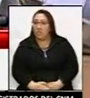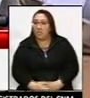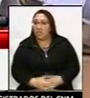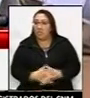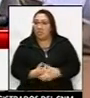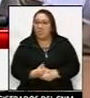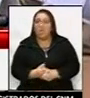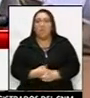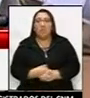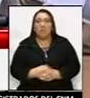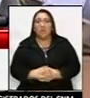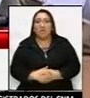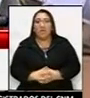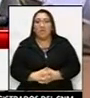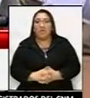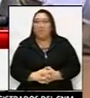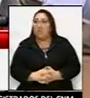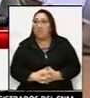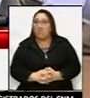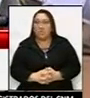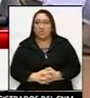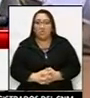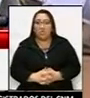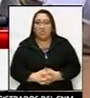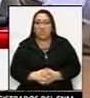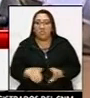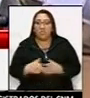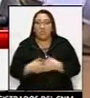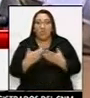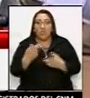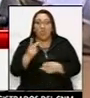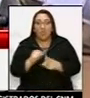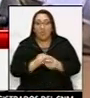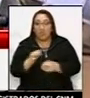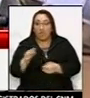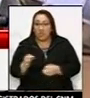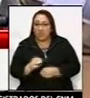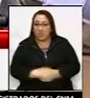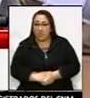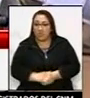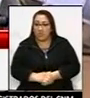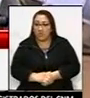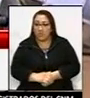Lo mínimo, y es por eso que decían 50, era 2 por departamento o